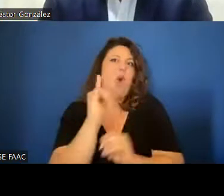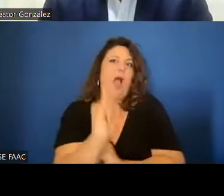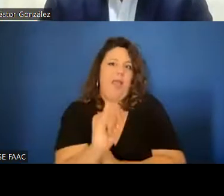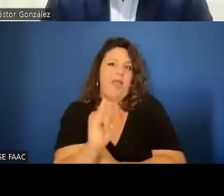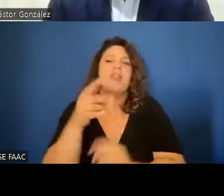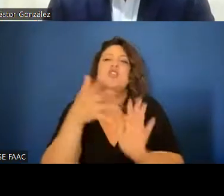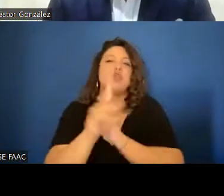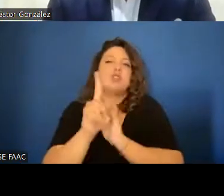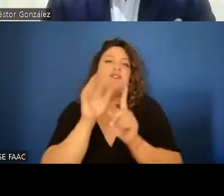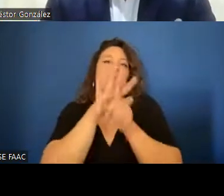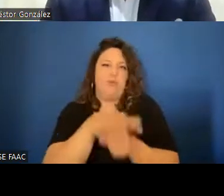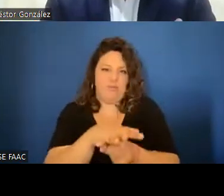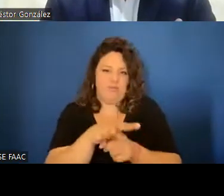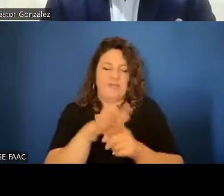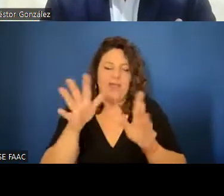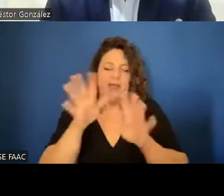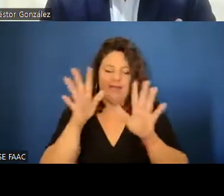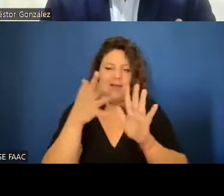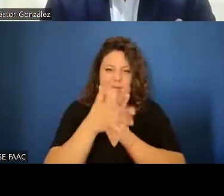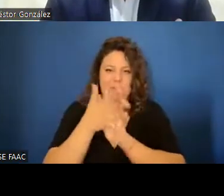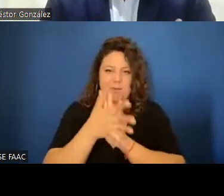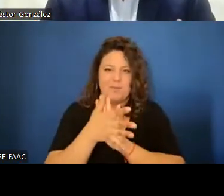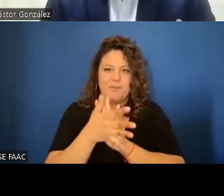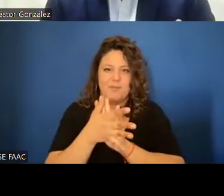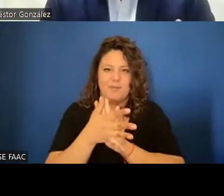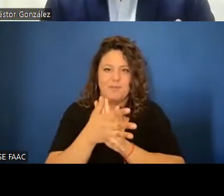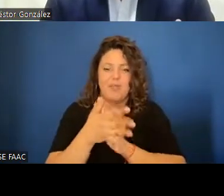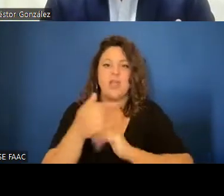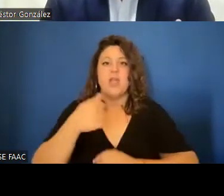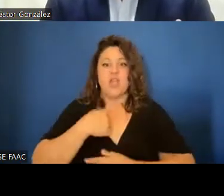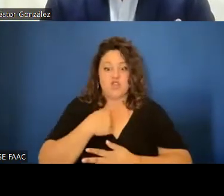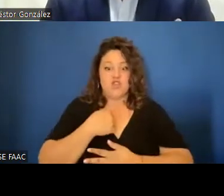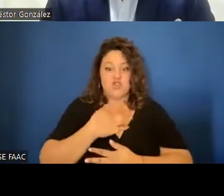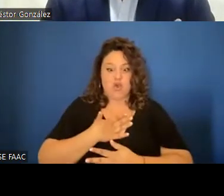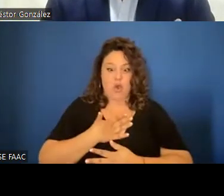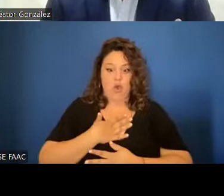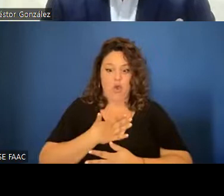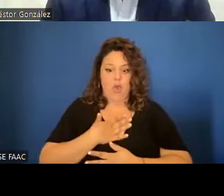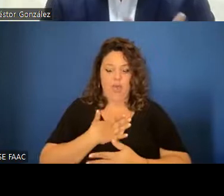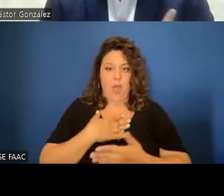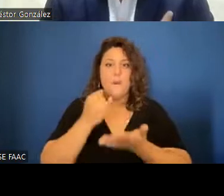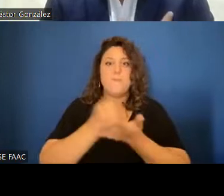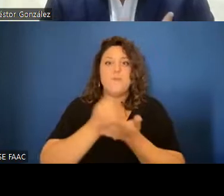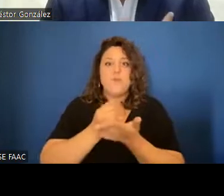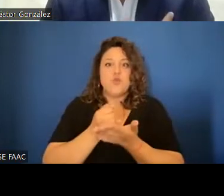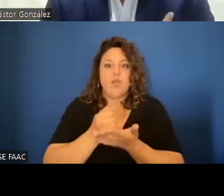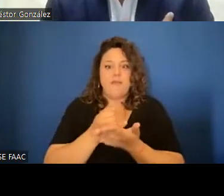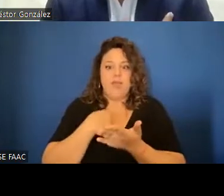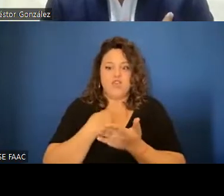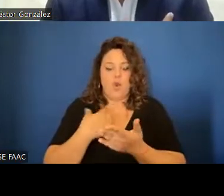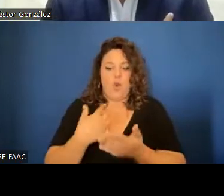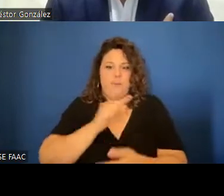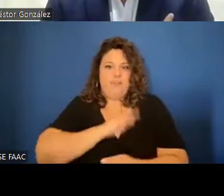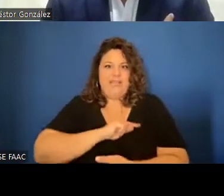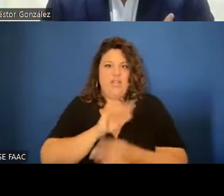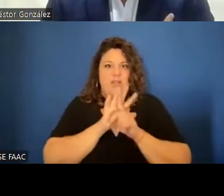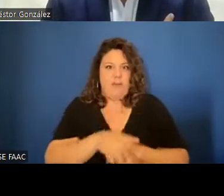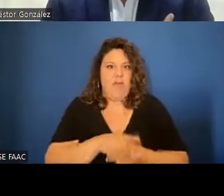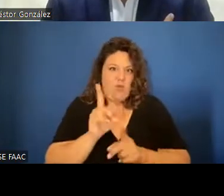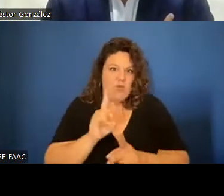como siempre, pues el trabajo que hagan los abogados abriendo brecha en estas materias y denunciando también estas situaciones de forma pública.